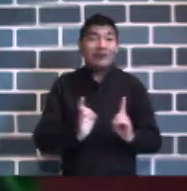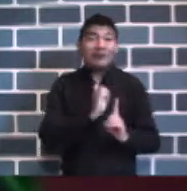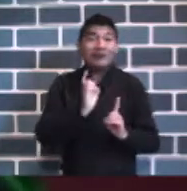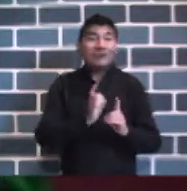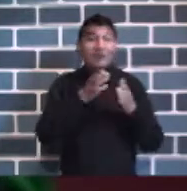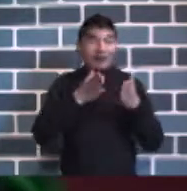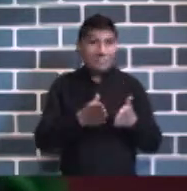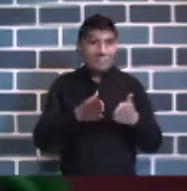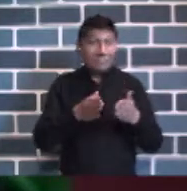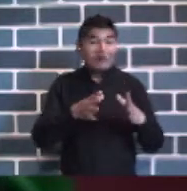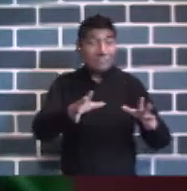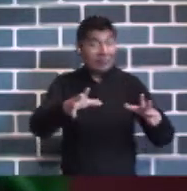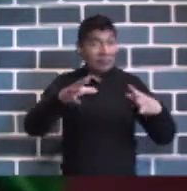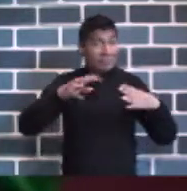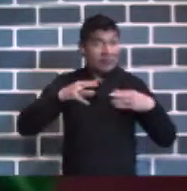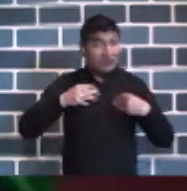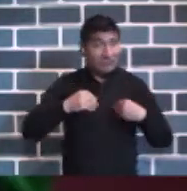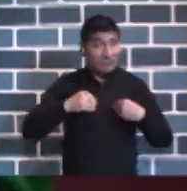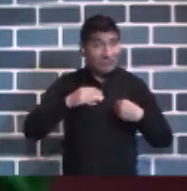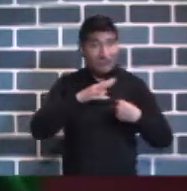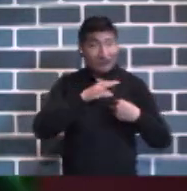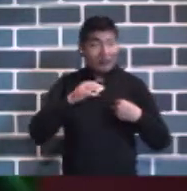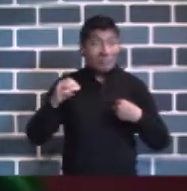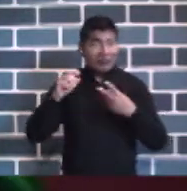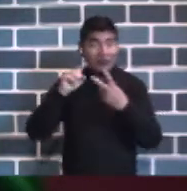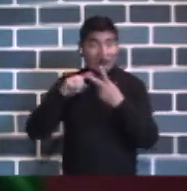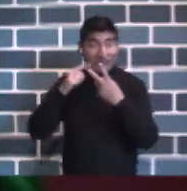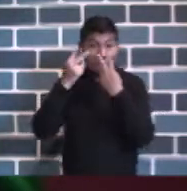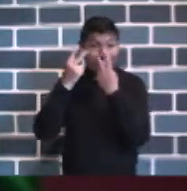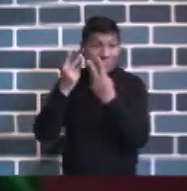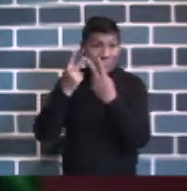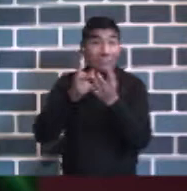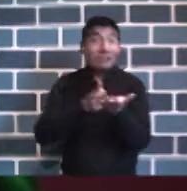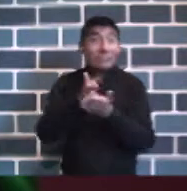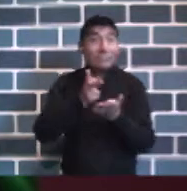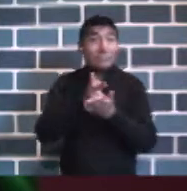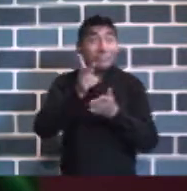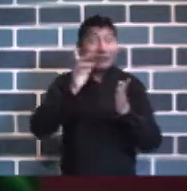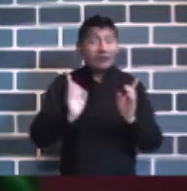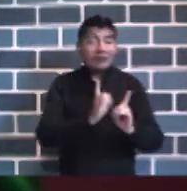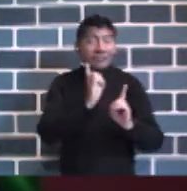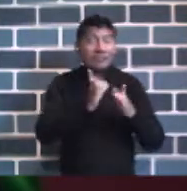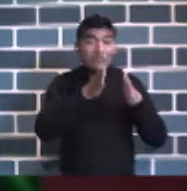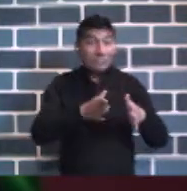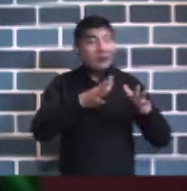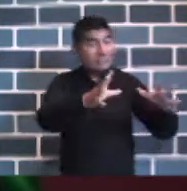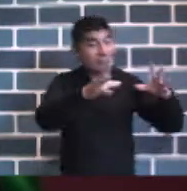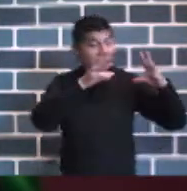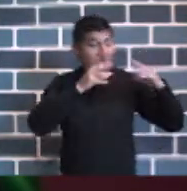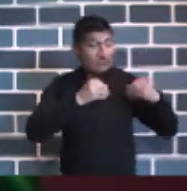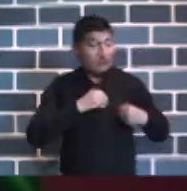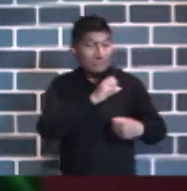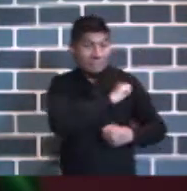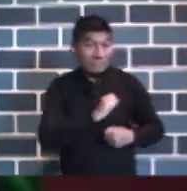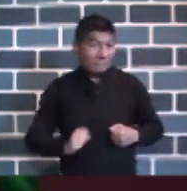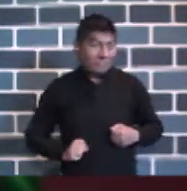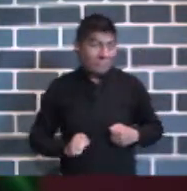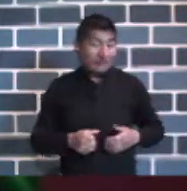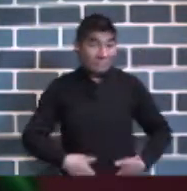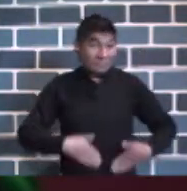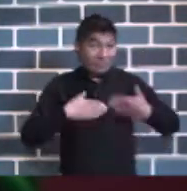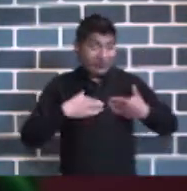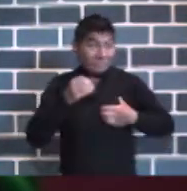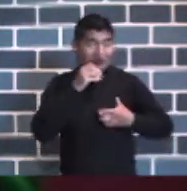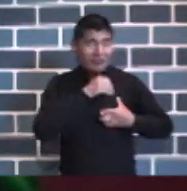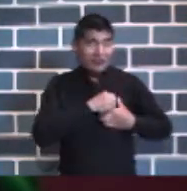acoger y escuchar el verdadero discípulo es quien acoge al señor en su vida y se